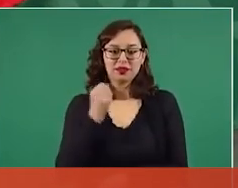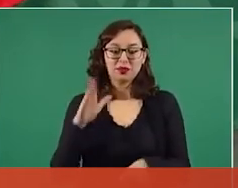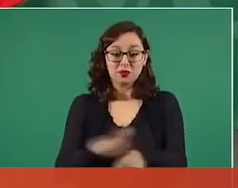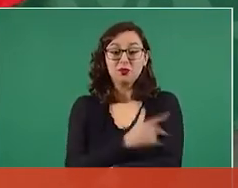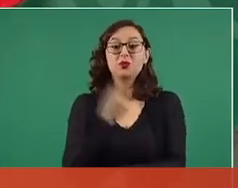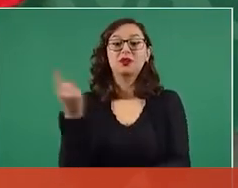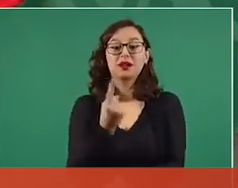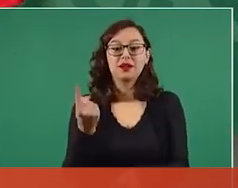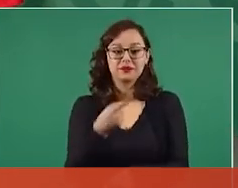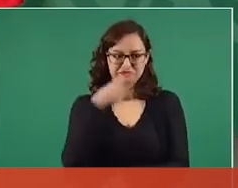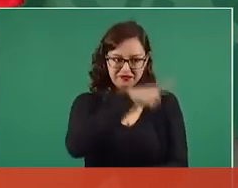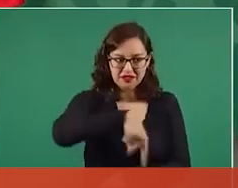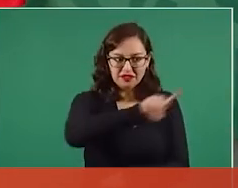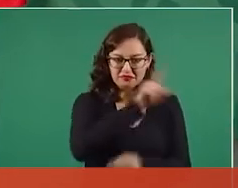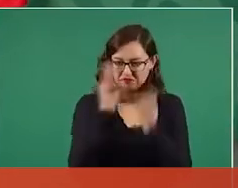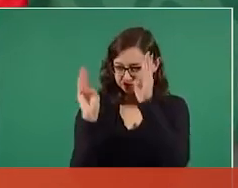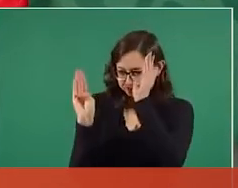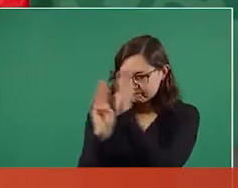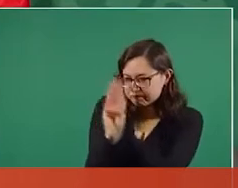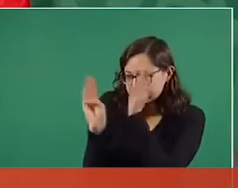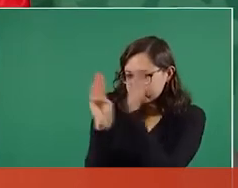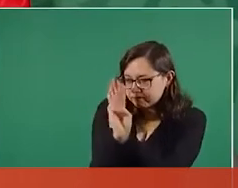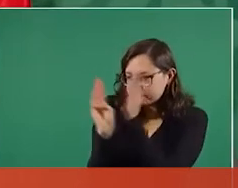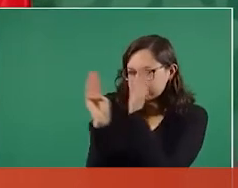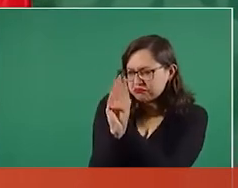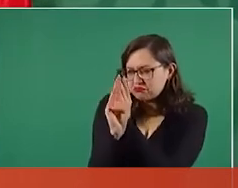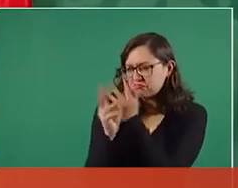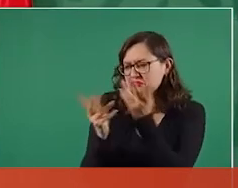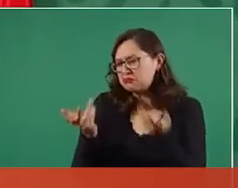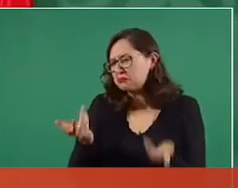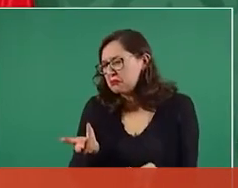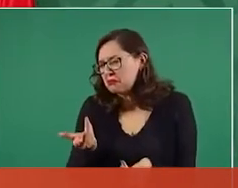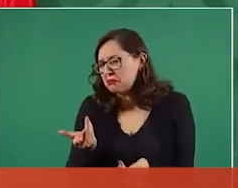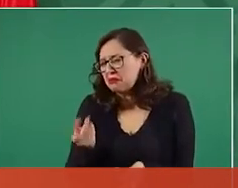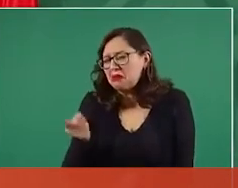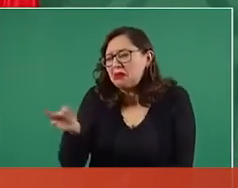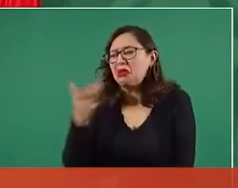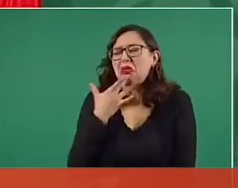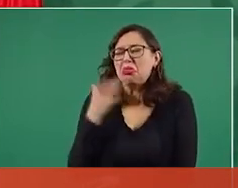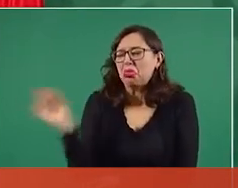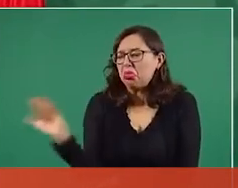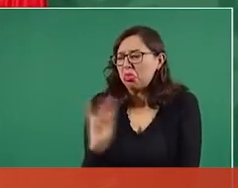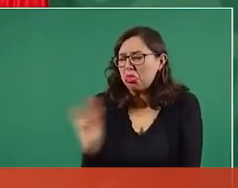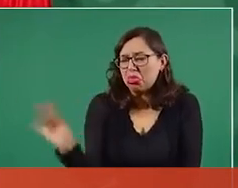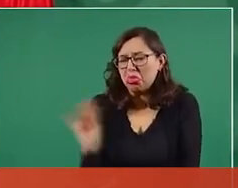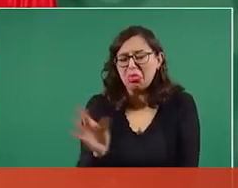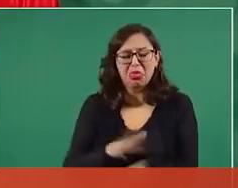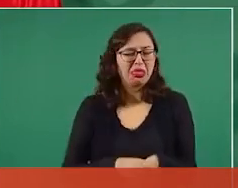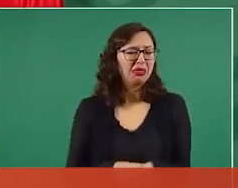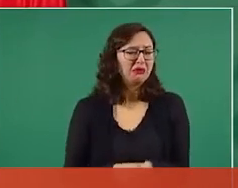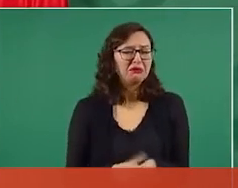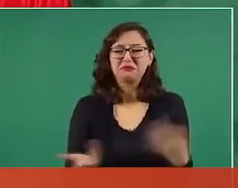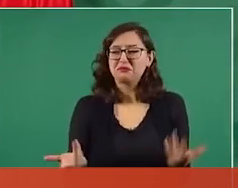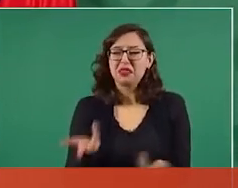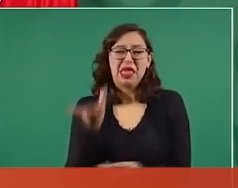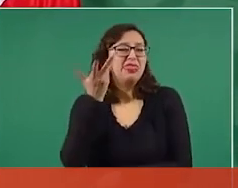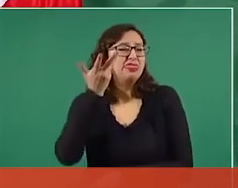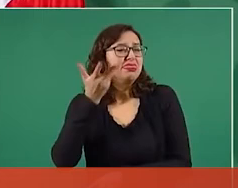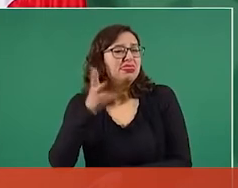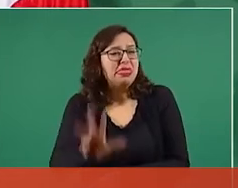de que pues sí, en efecto, me he reunido con 10, con 20, con 30, con